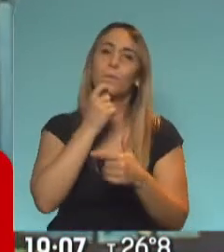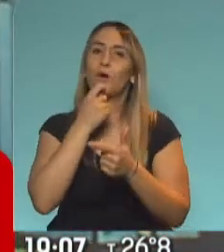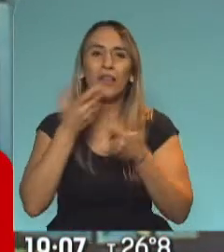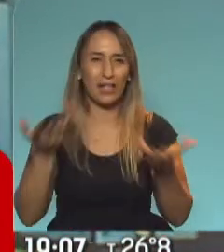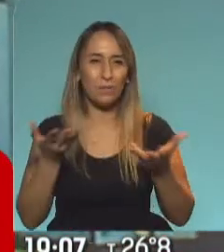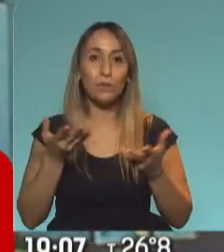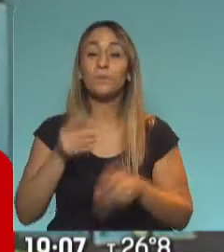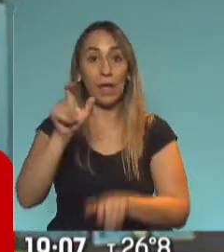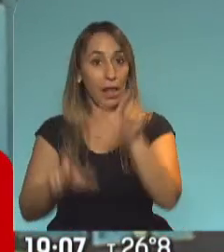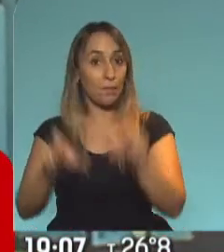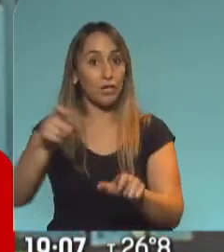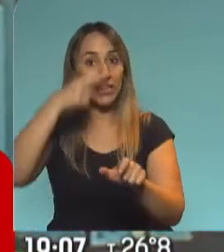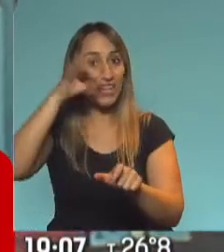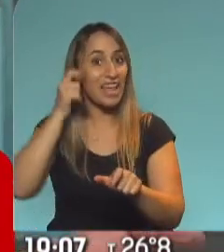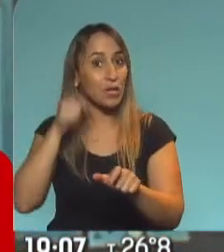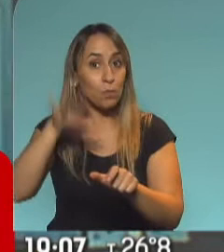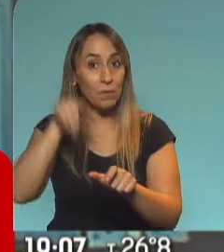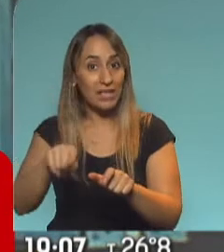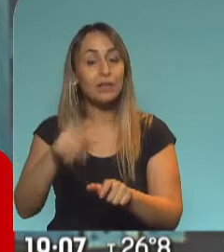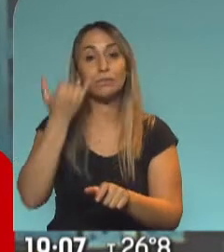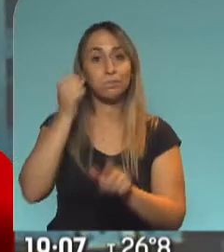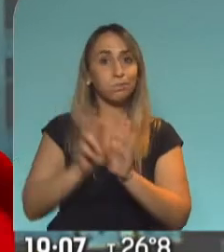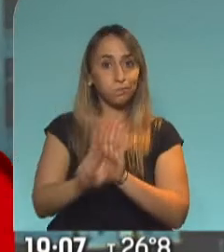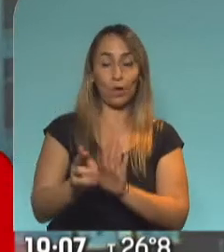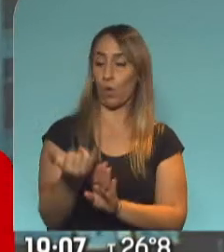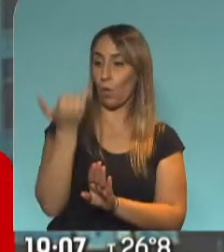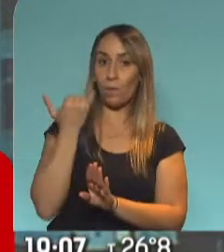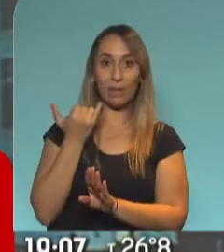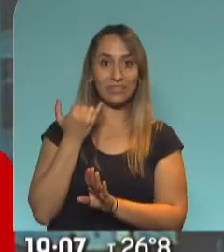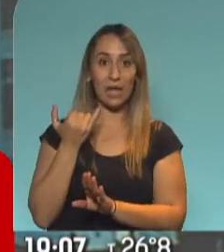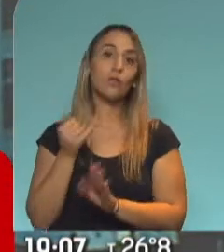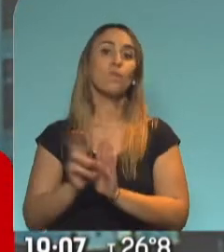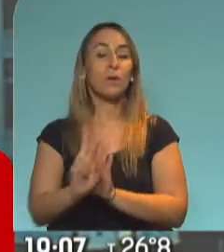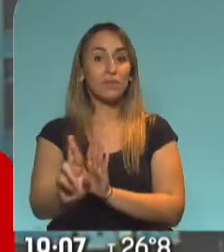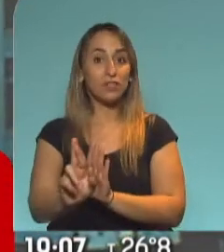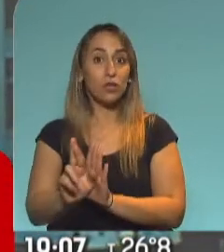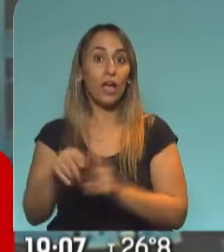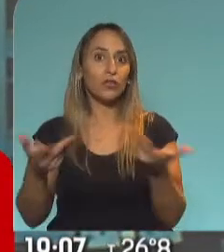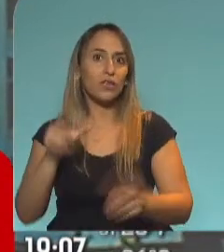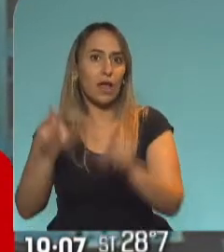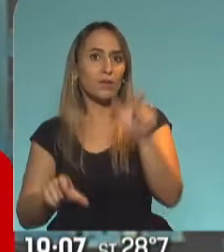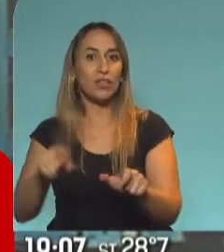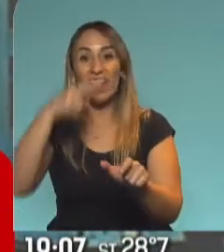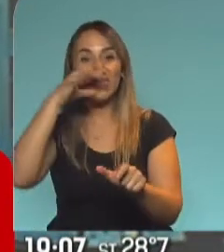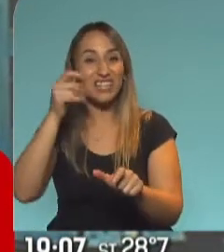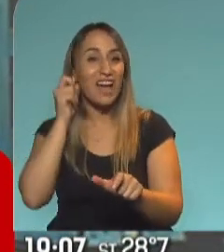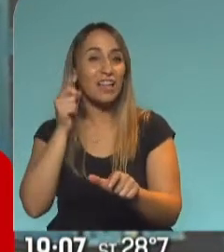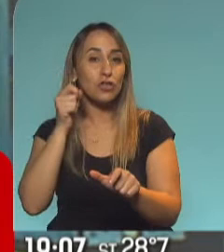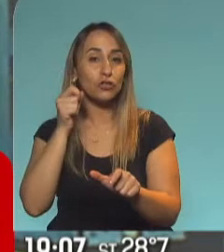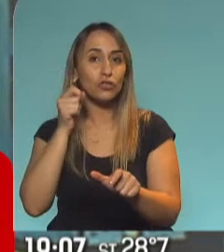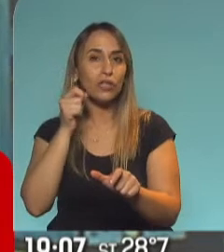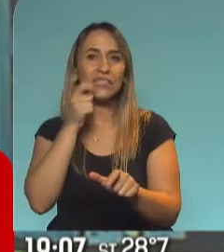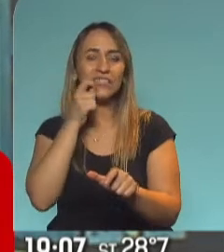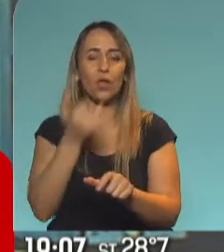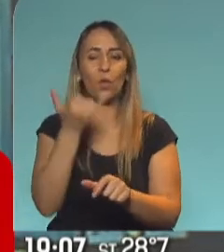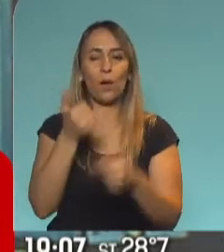70 están autorizados en la provincia de Buenos Aires desde el jueves de la semana pasada. O sea, cualquier mayor de 70 que se haya vacunado desde el jueves para atrás, que no